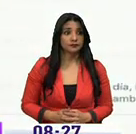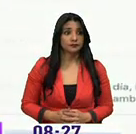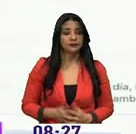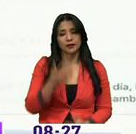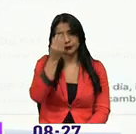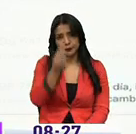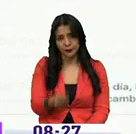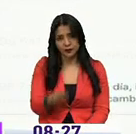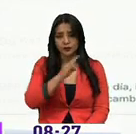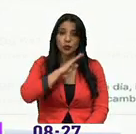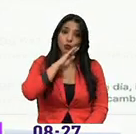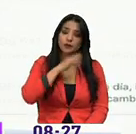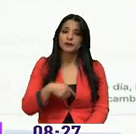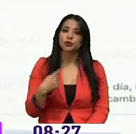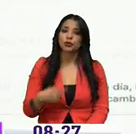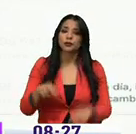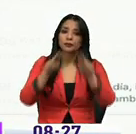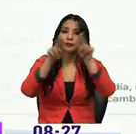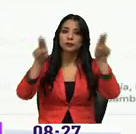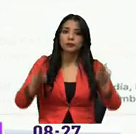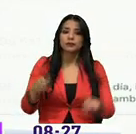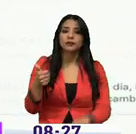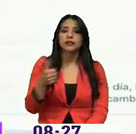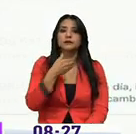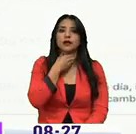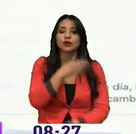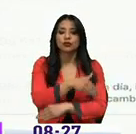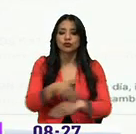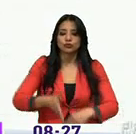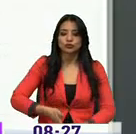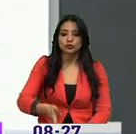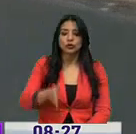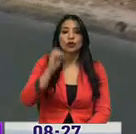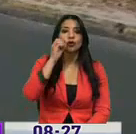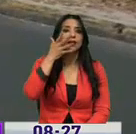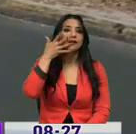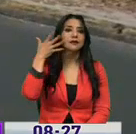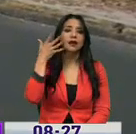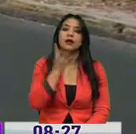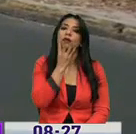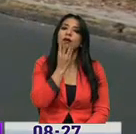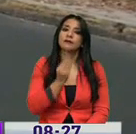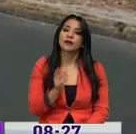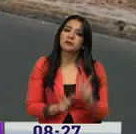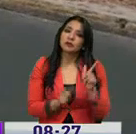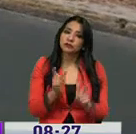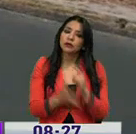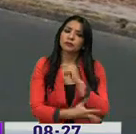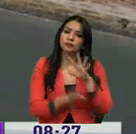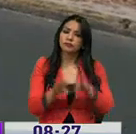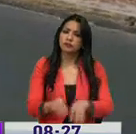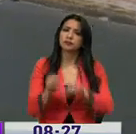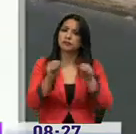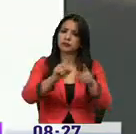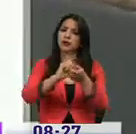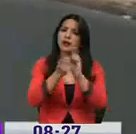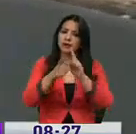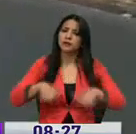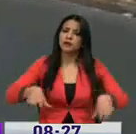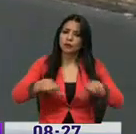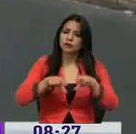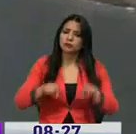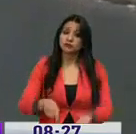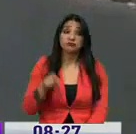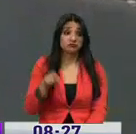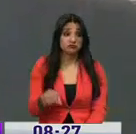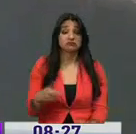día. Duermen todos los días bajo el puente ubicado en la 10 de agosto, intercambiador de Orellana y Yolo de Faro. Indigentes que tienen que ser ubicados, autoridades. Esto es un